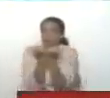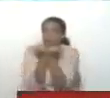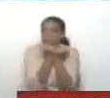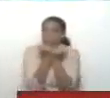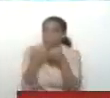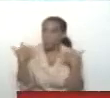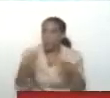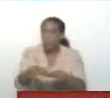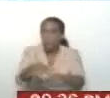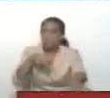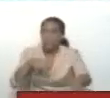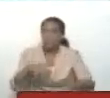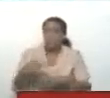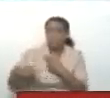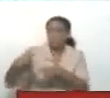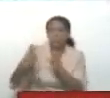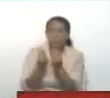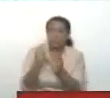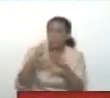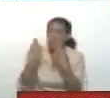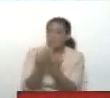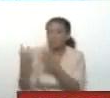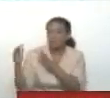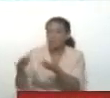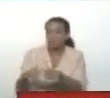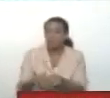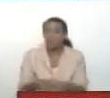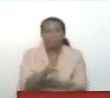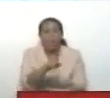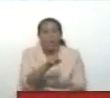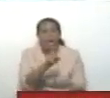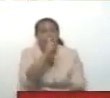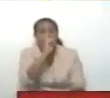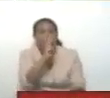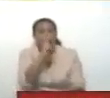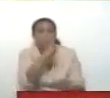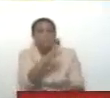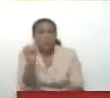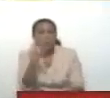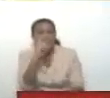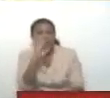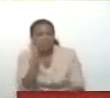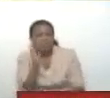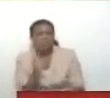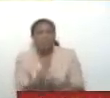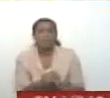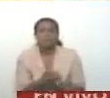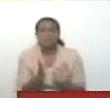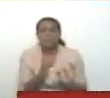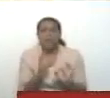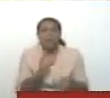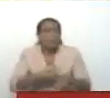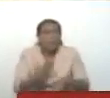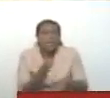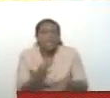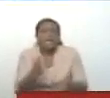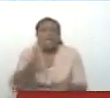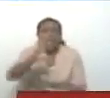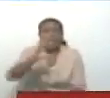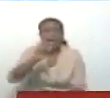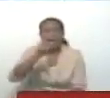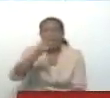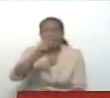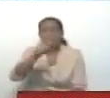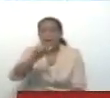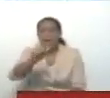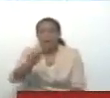todos. Sí, no cabíamos. Bueno, mire, en el año 50, bueno, digamos que como una iniciativa... ¿Pero por qué Carayaca? ¿De dónde sale el